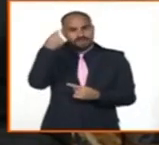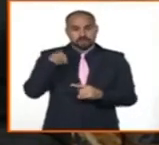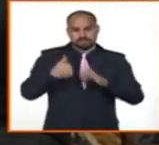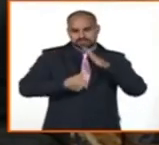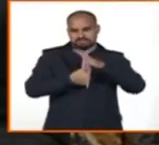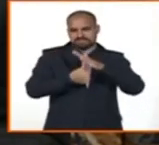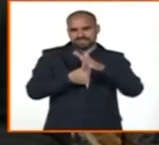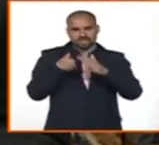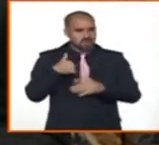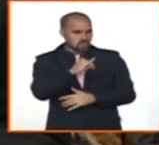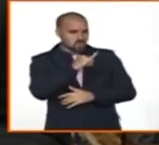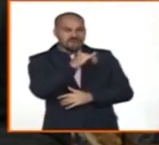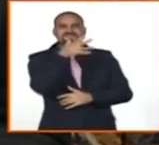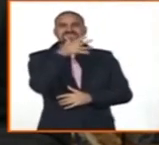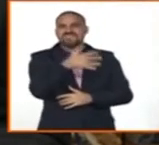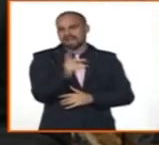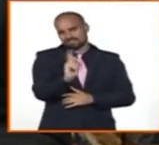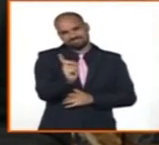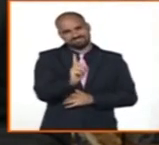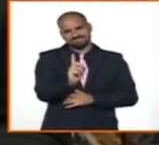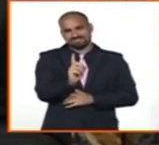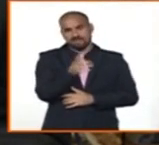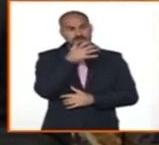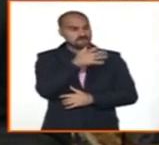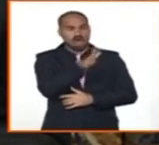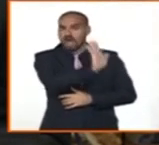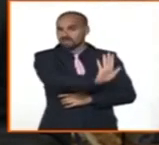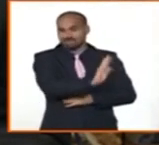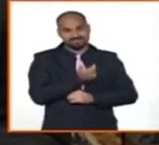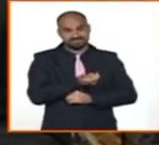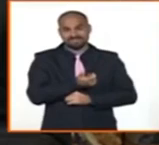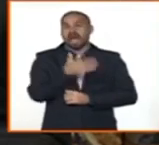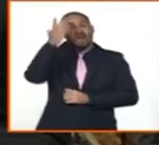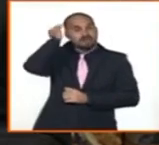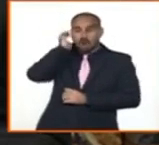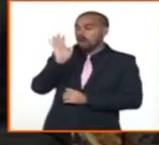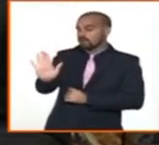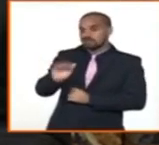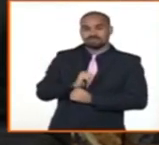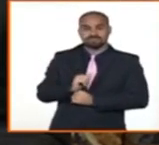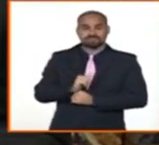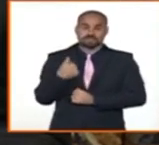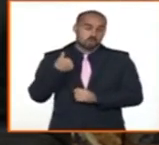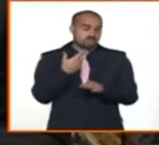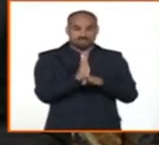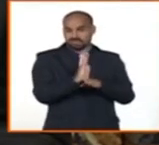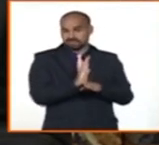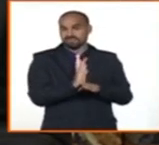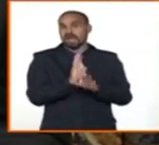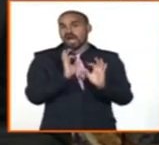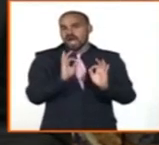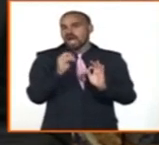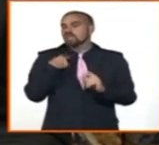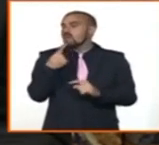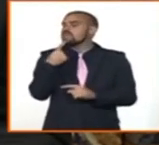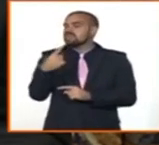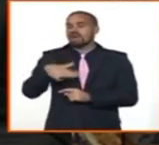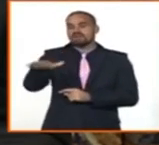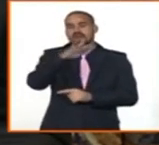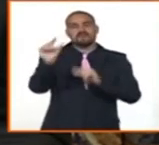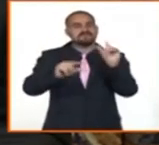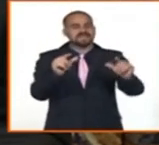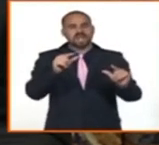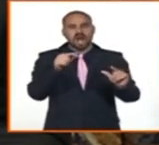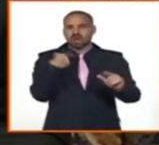único también, entonces yo siempre lo que le he dicho a los compañeros y a las compañeras que trabajamos, ninguno de nosotros va a ser Fidel ni